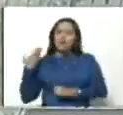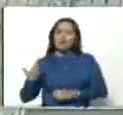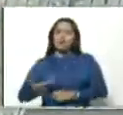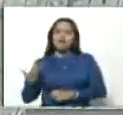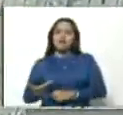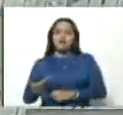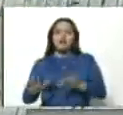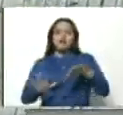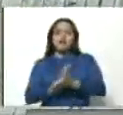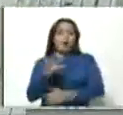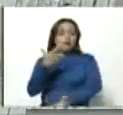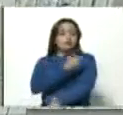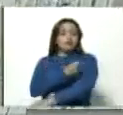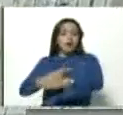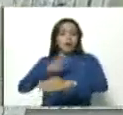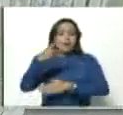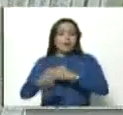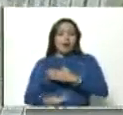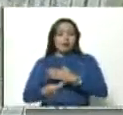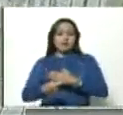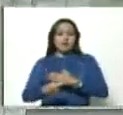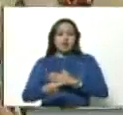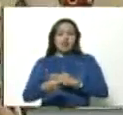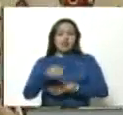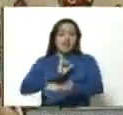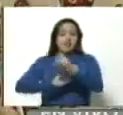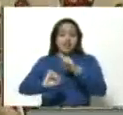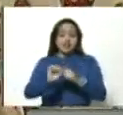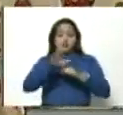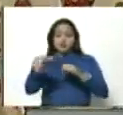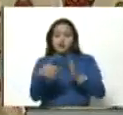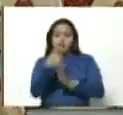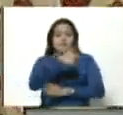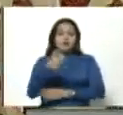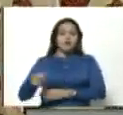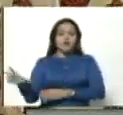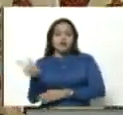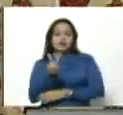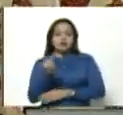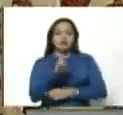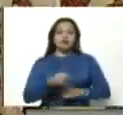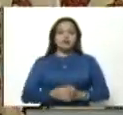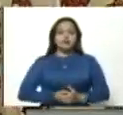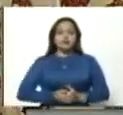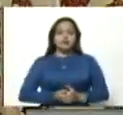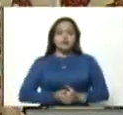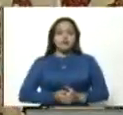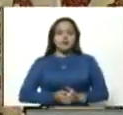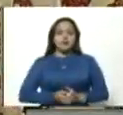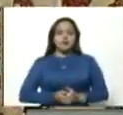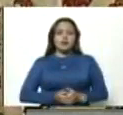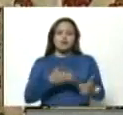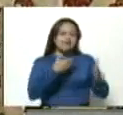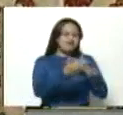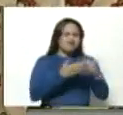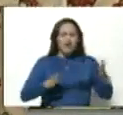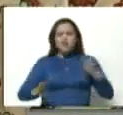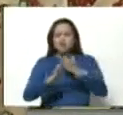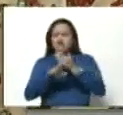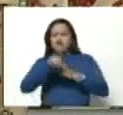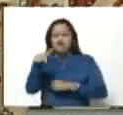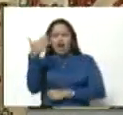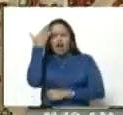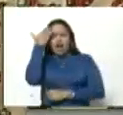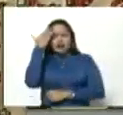plan de refuerzo de los venezolanos y las venezolanas. Bueno, a pesar del bloqueo, ustedes saben lo que ha